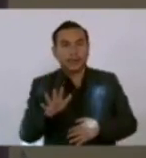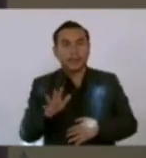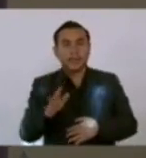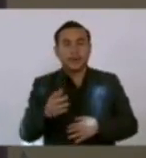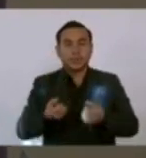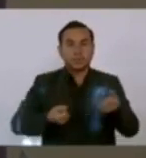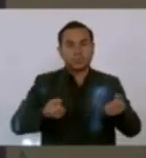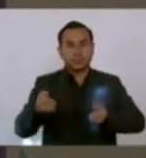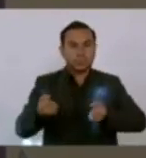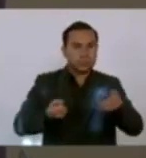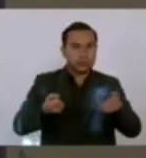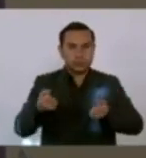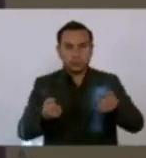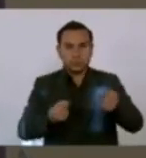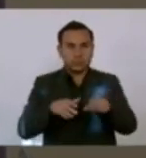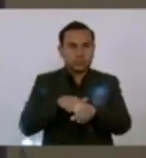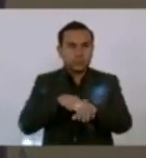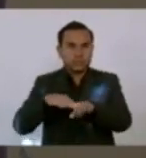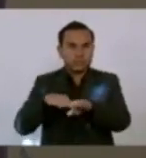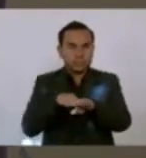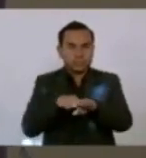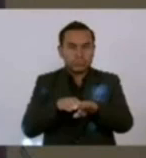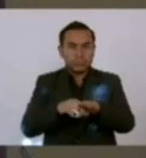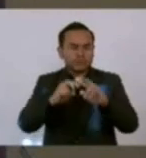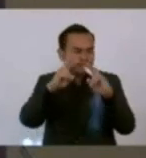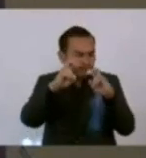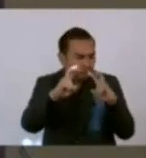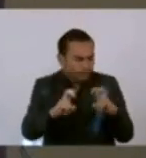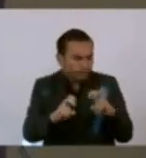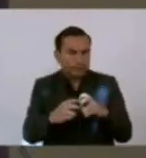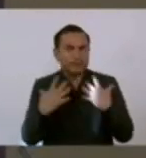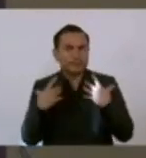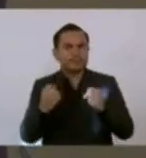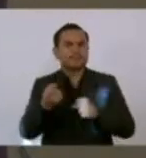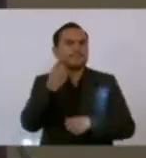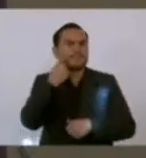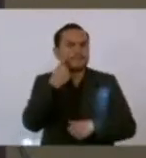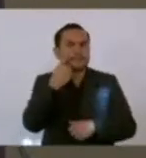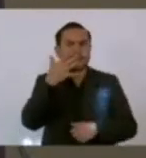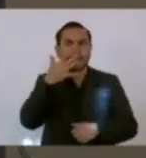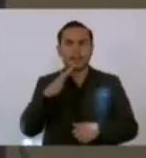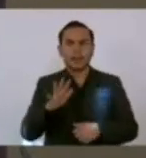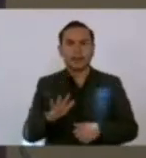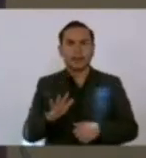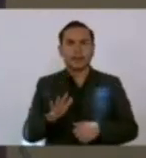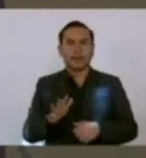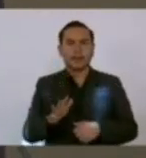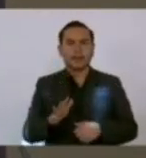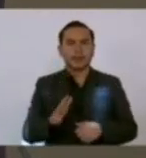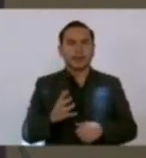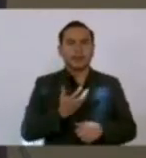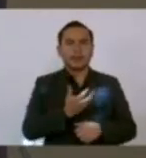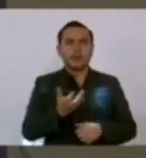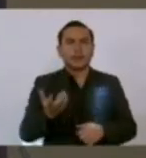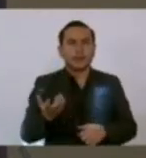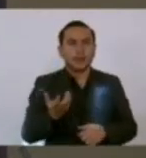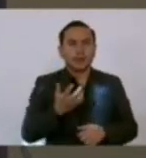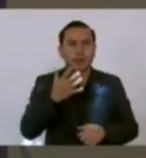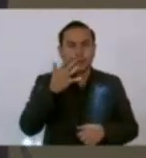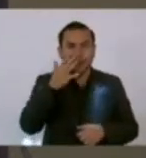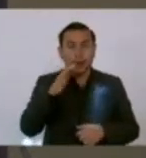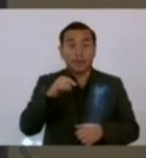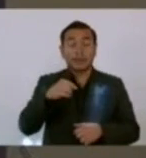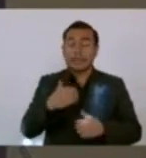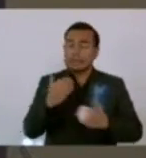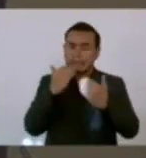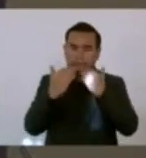etcétera. A todos esos se les deberá aplicar los protocolos de salud. Caso de excepciones de personas en vulnerabilidad, como la que hemos hablado